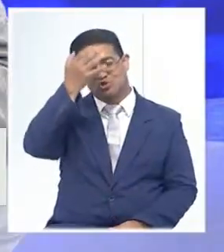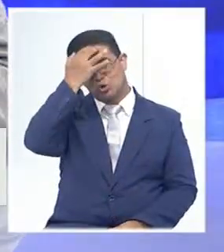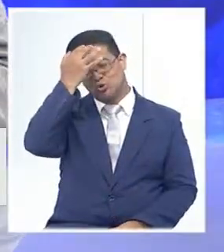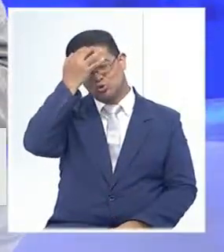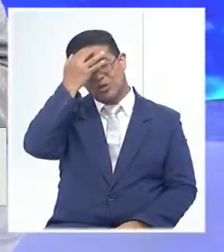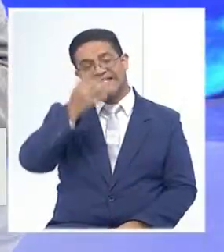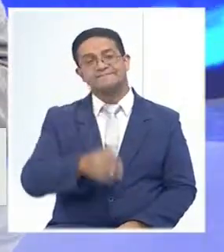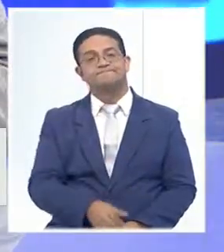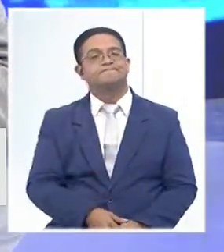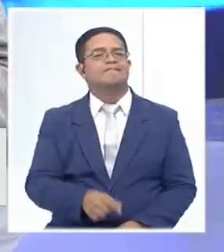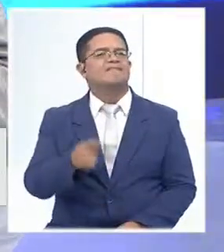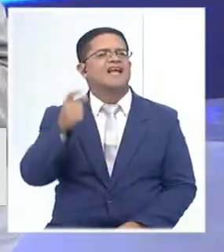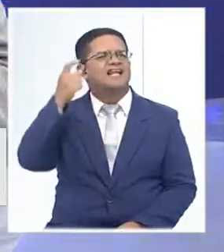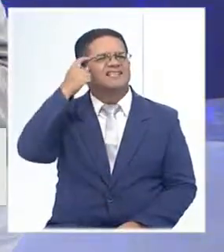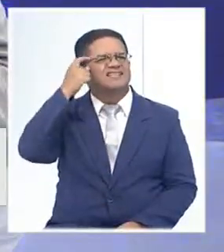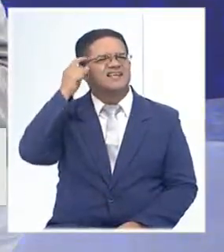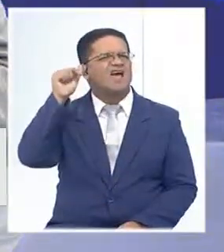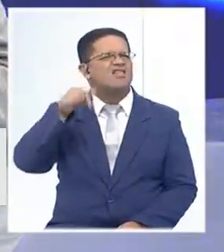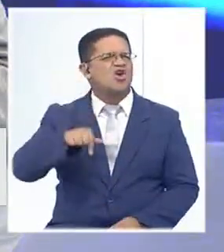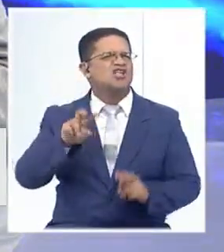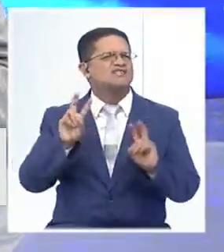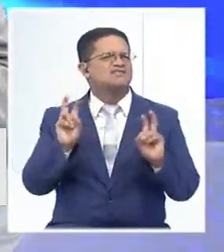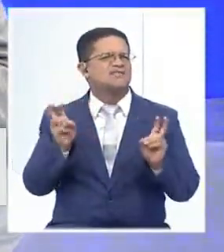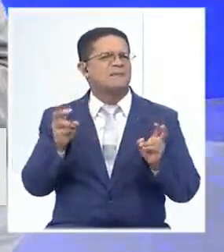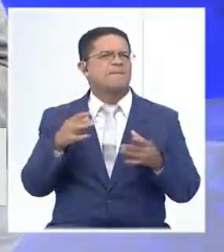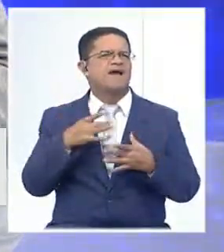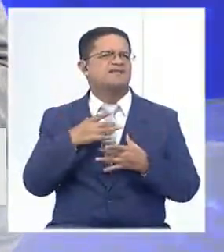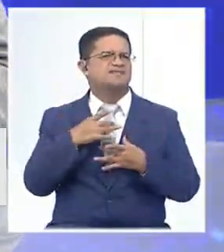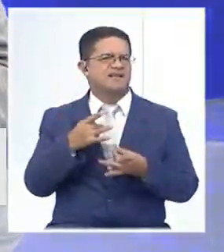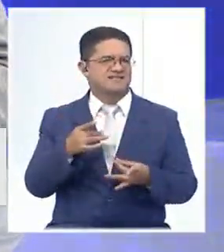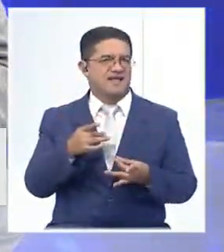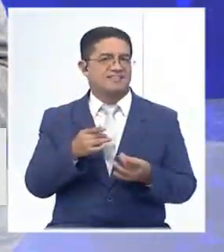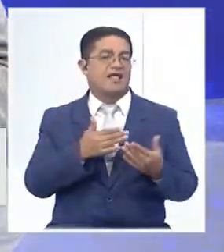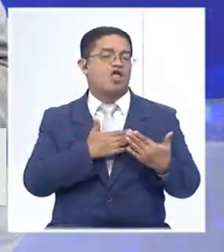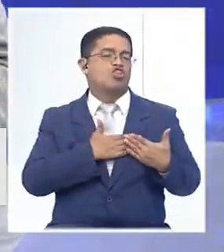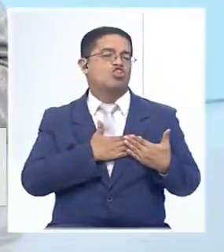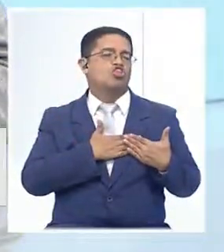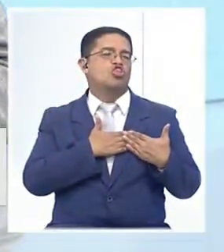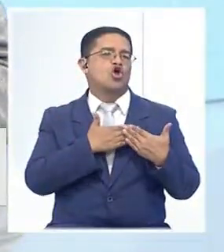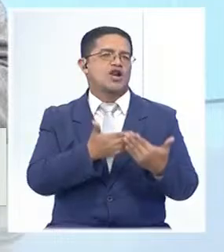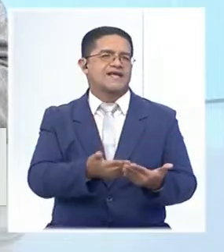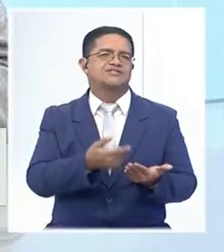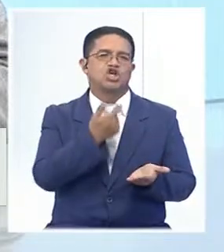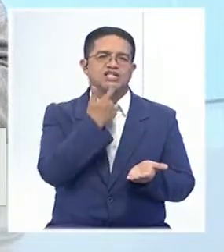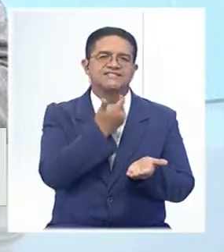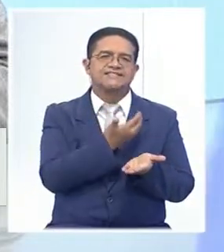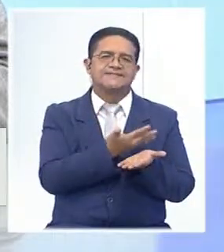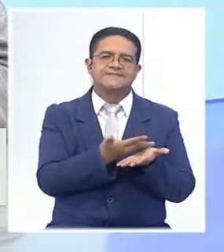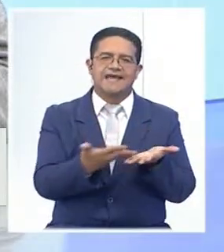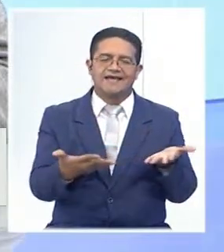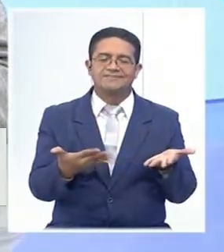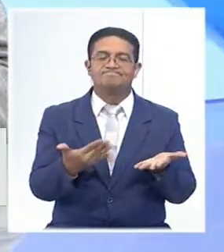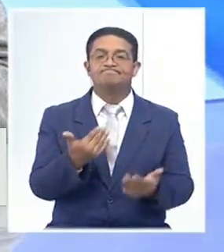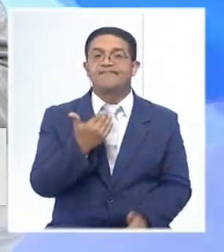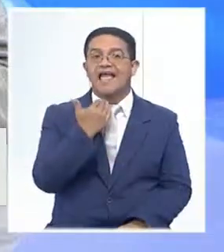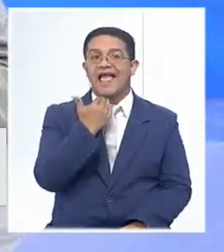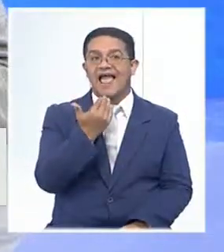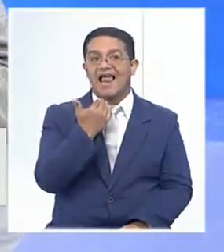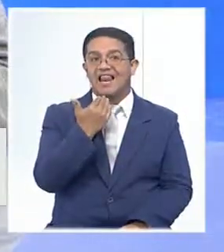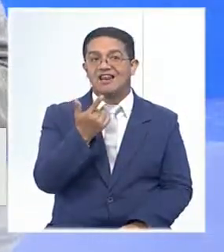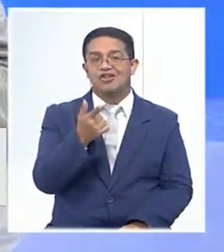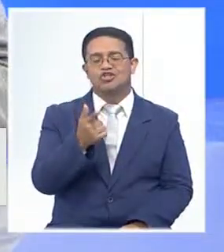Llanos. El día de hoy vamos a hablar sobre un tema muy interesante y se trata de la donación de sangre. Un acto que se hace de